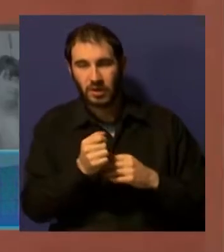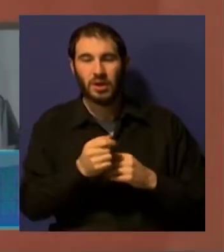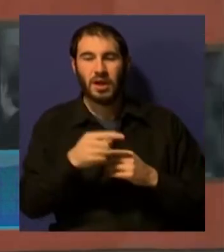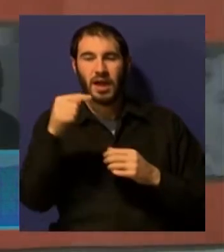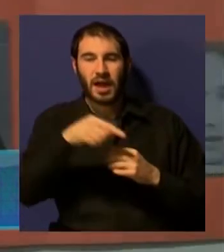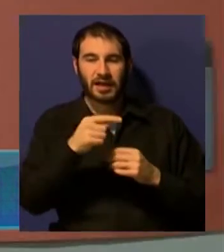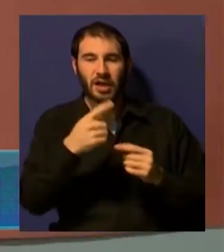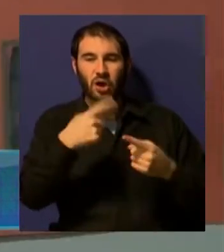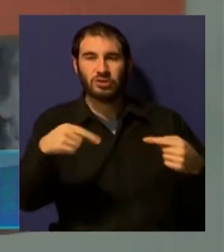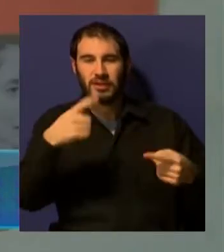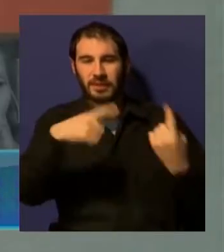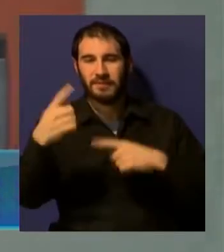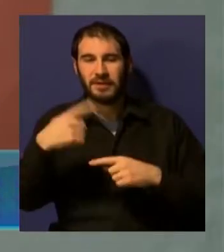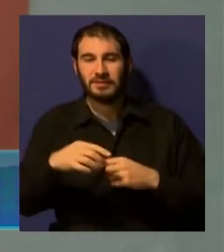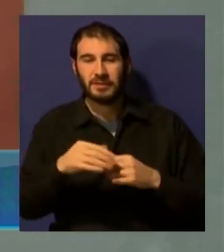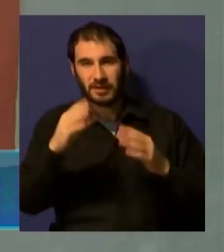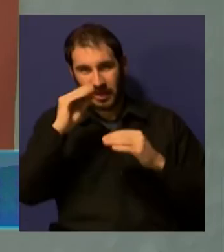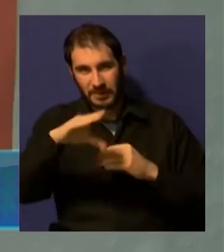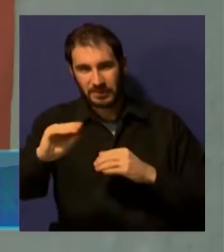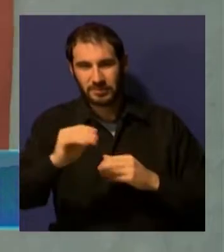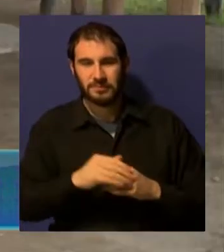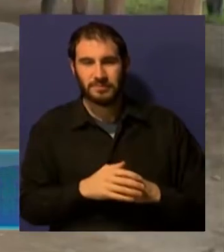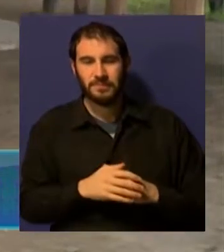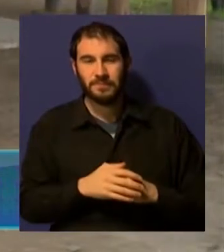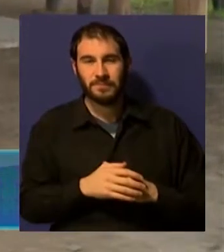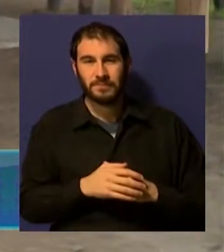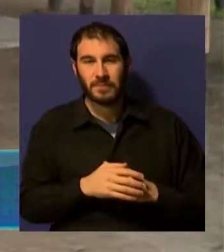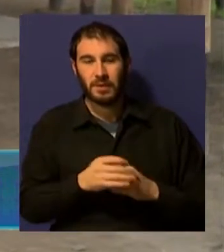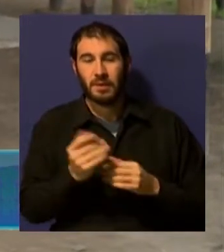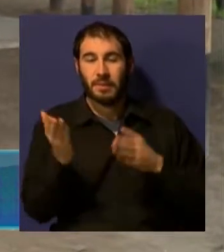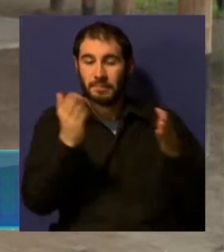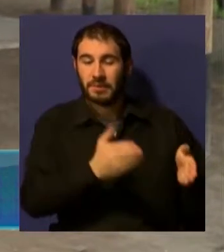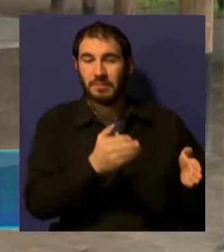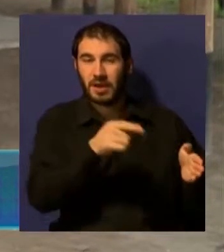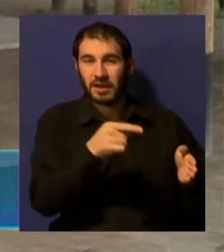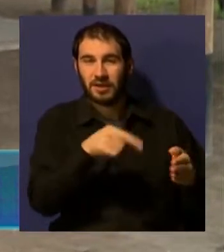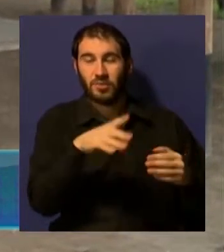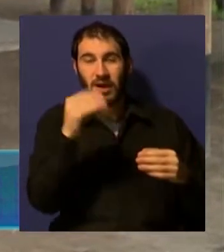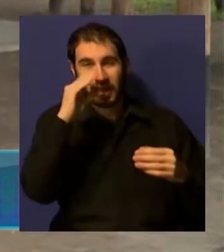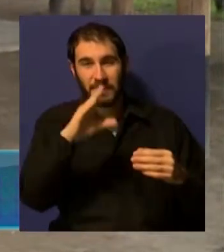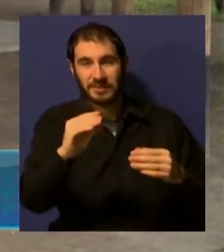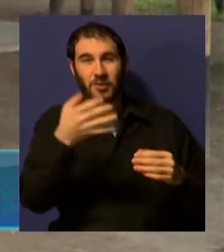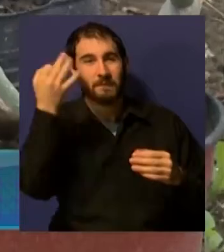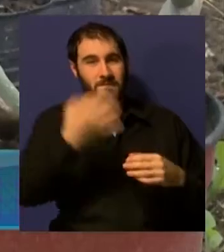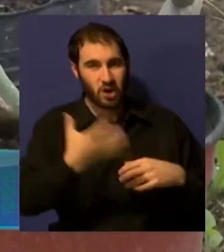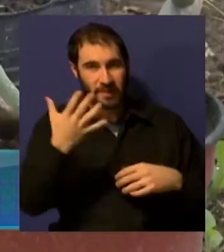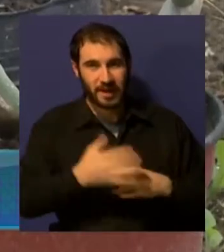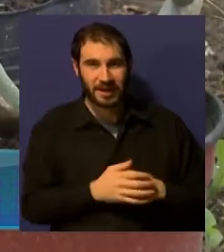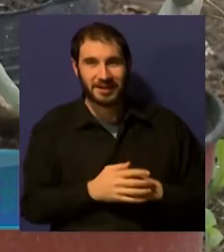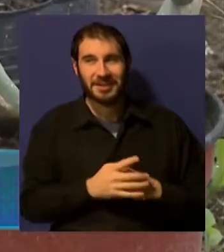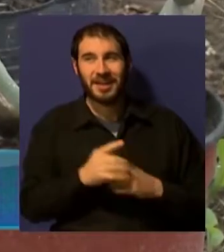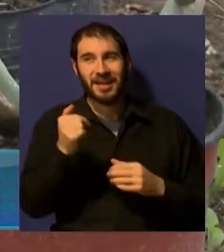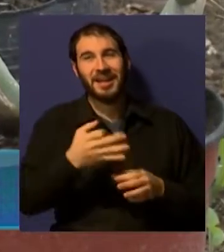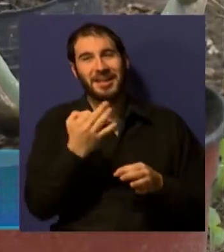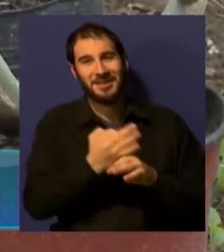generando distintas instancias de formación. Entonces, por un lado están las instancias de formación formal, digamos, donde hay una